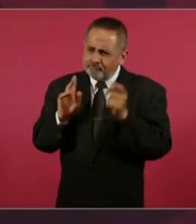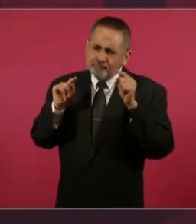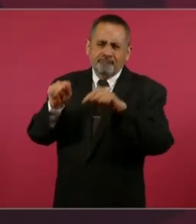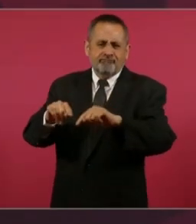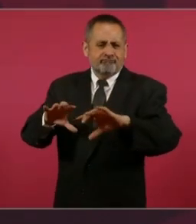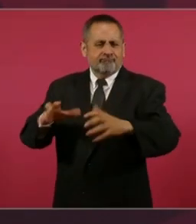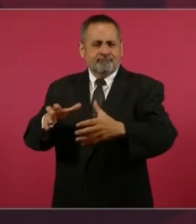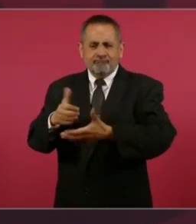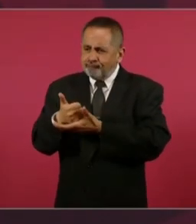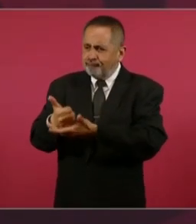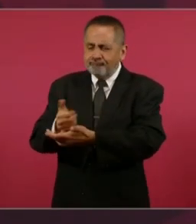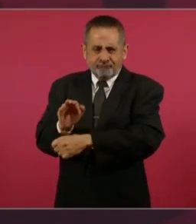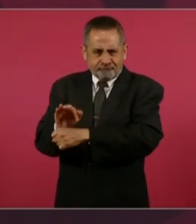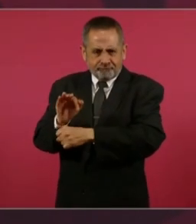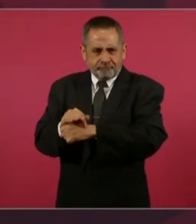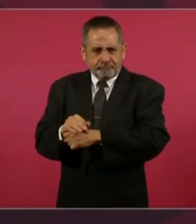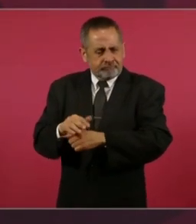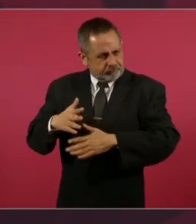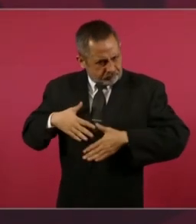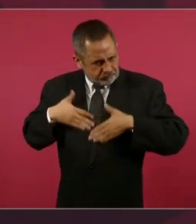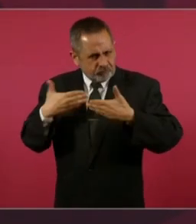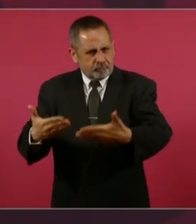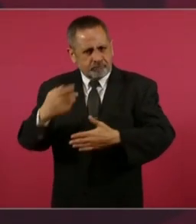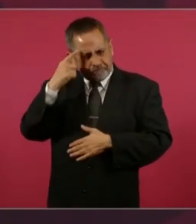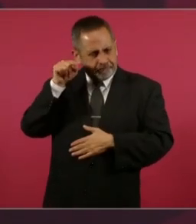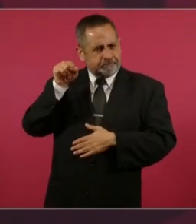delcia que le Dean